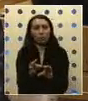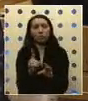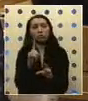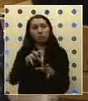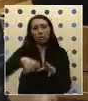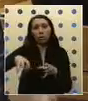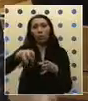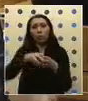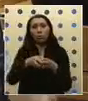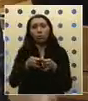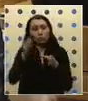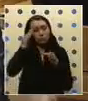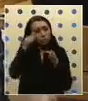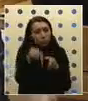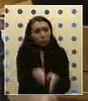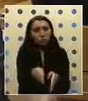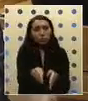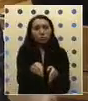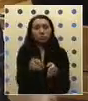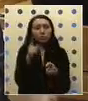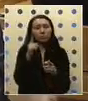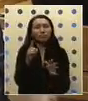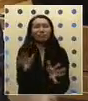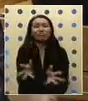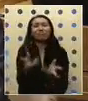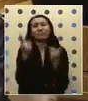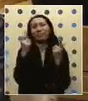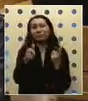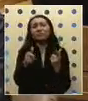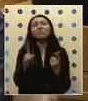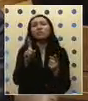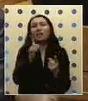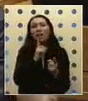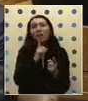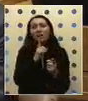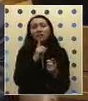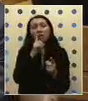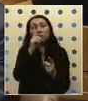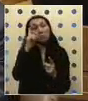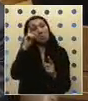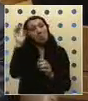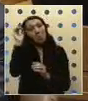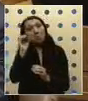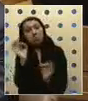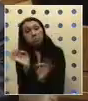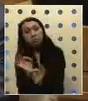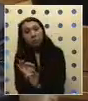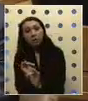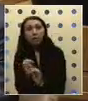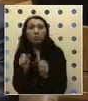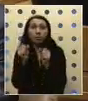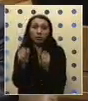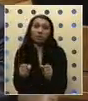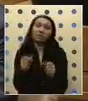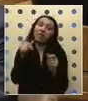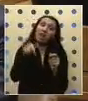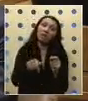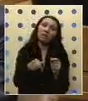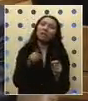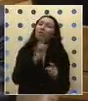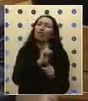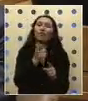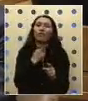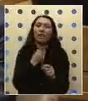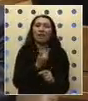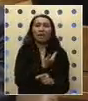conjunto de orientaciones bastante subjetivas que tienen una interpretación posible? Aquí no se quiere